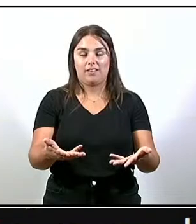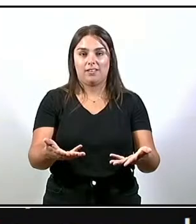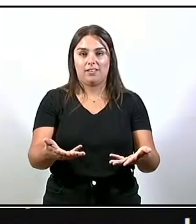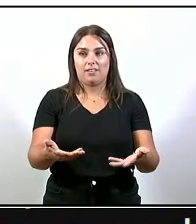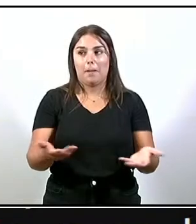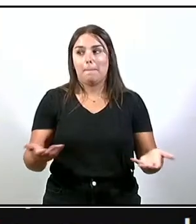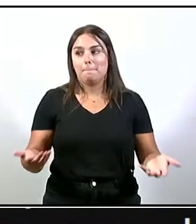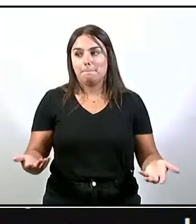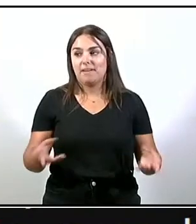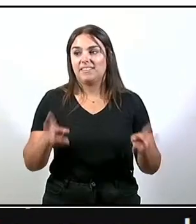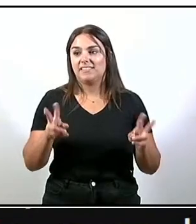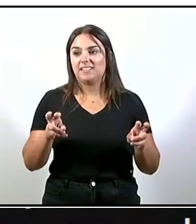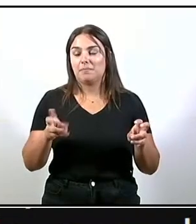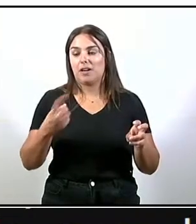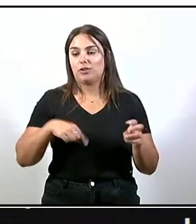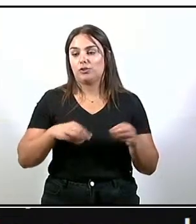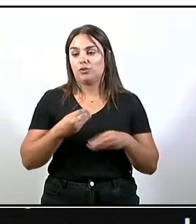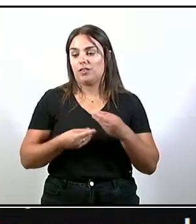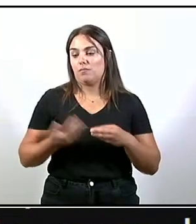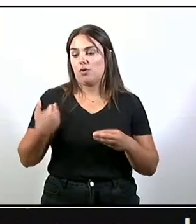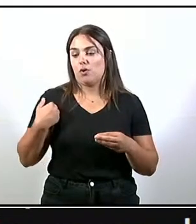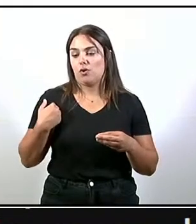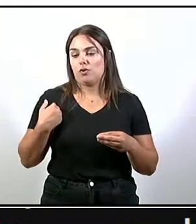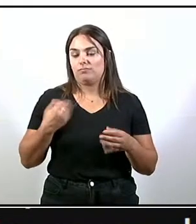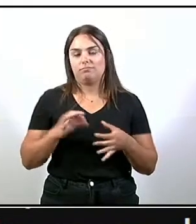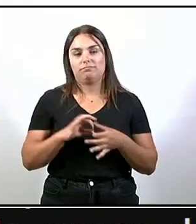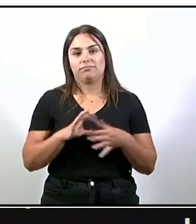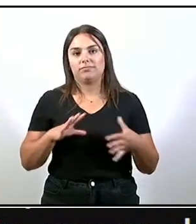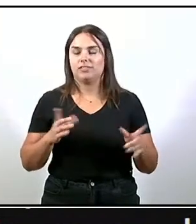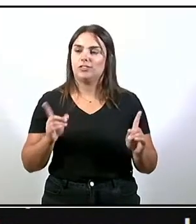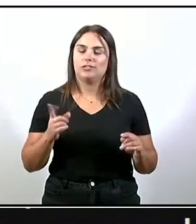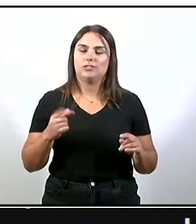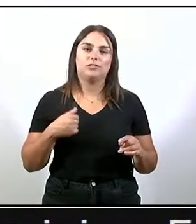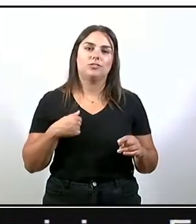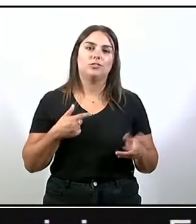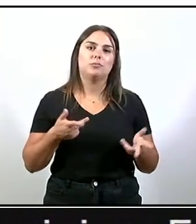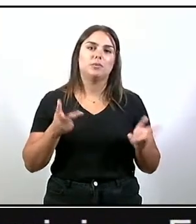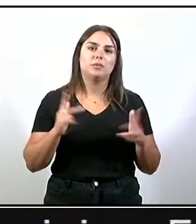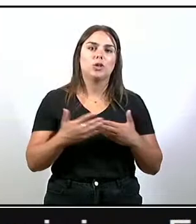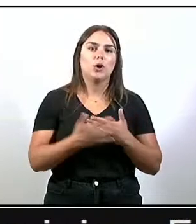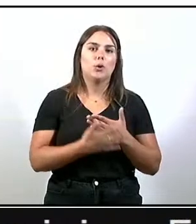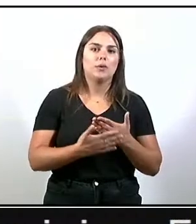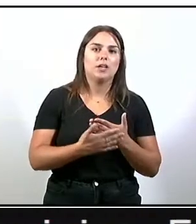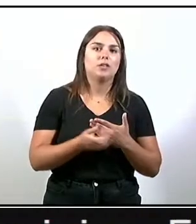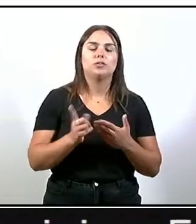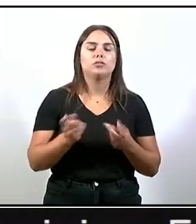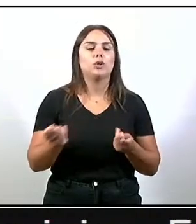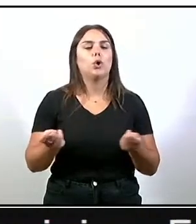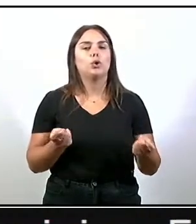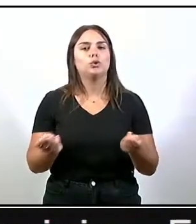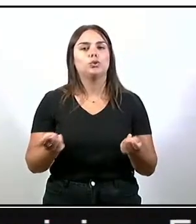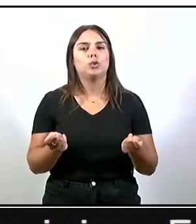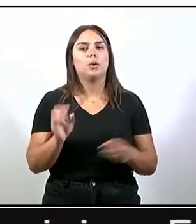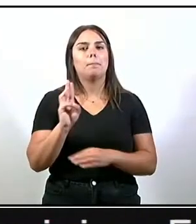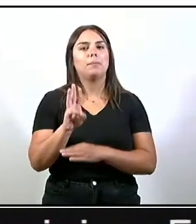no tiene nada que ver con los principios. Es decir, yo no permito que alguien esté en mi gobierno, pero sí permito que dirija el Parlamento regional.